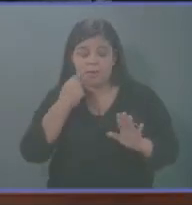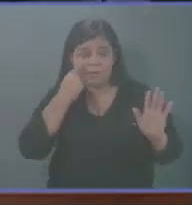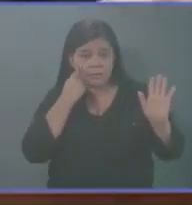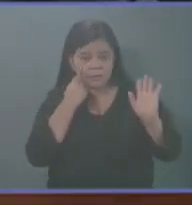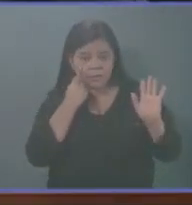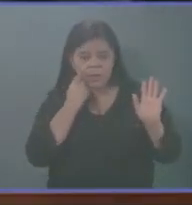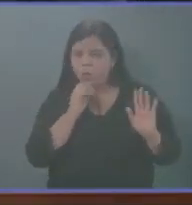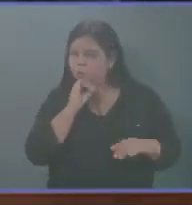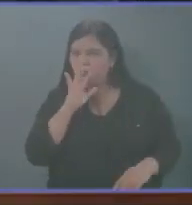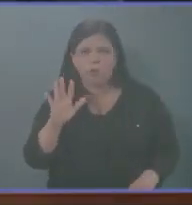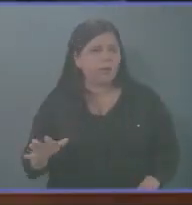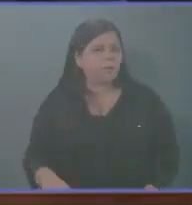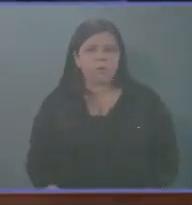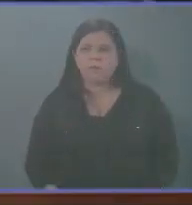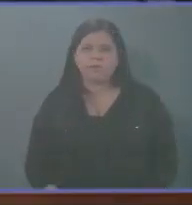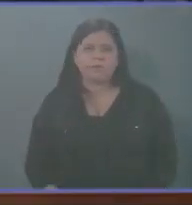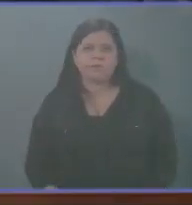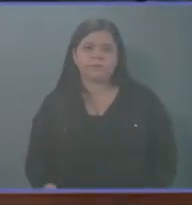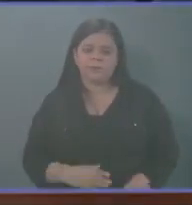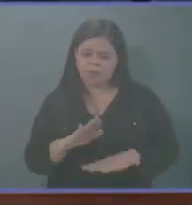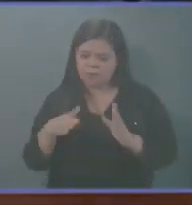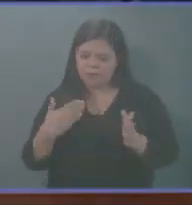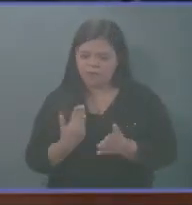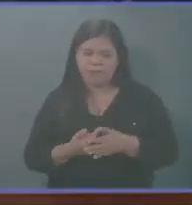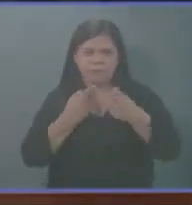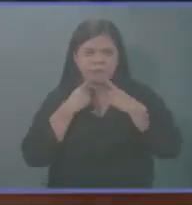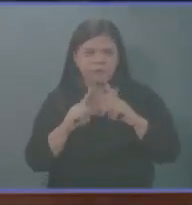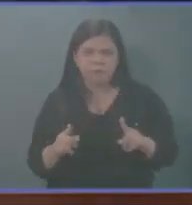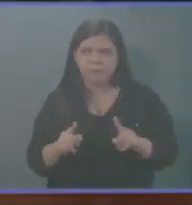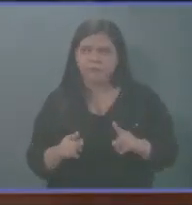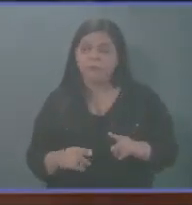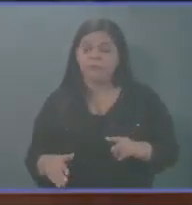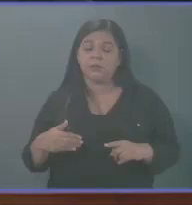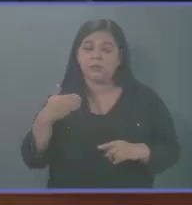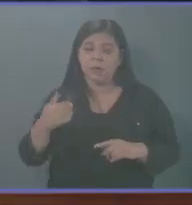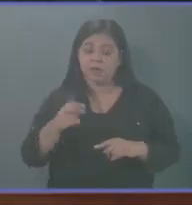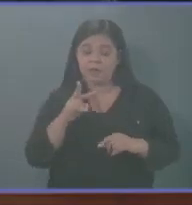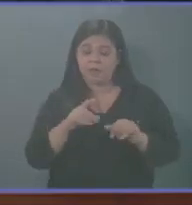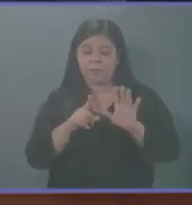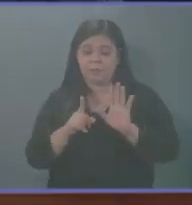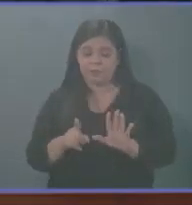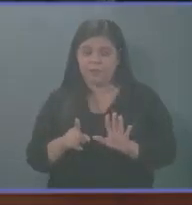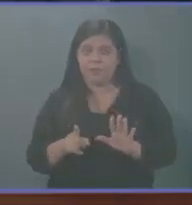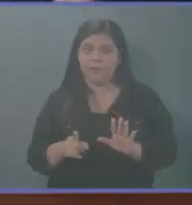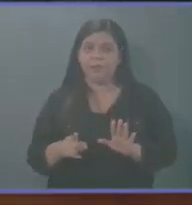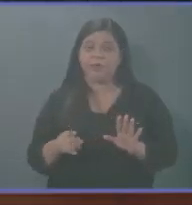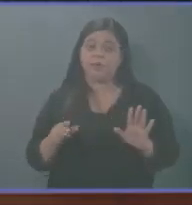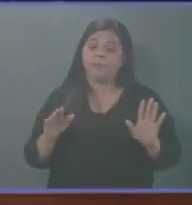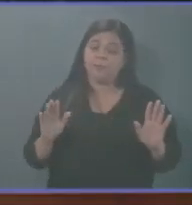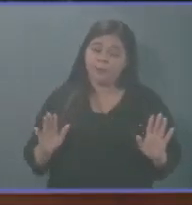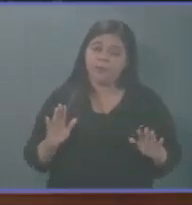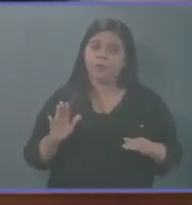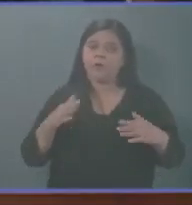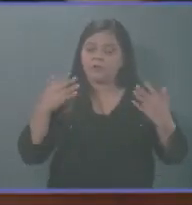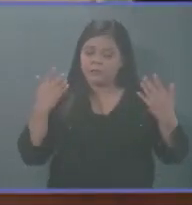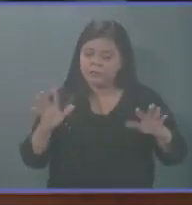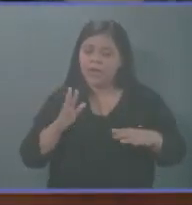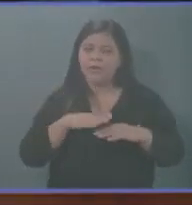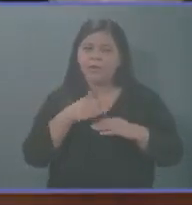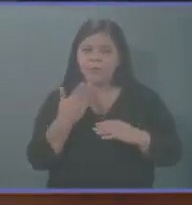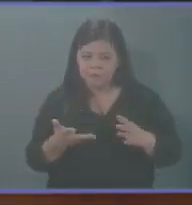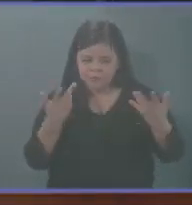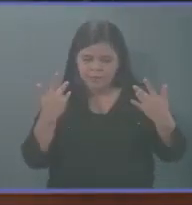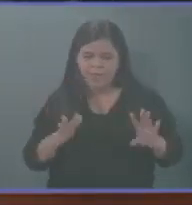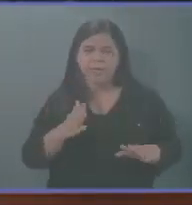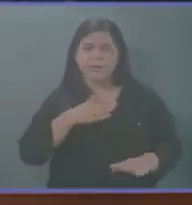no lo dijo en todas las declaraciones que viene haciendo desde 2016, sino que oportunamente, ya estando bajo